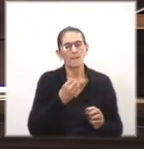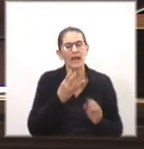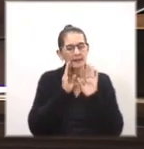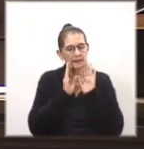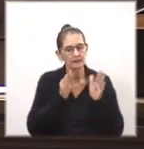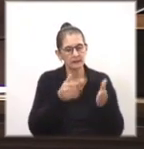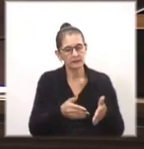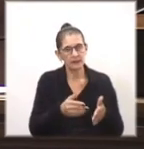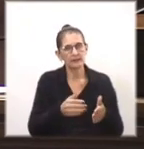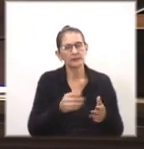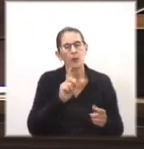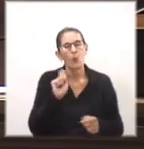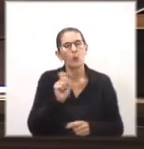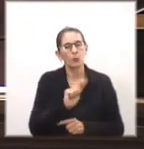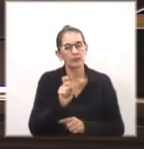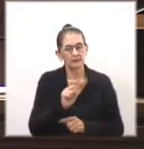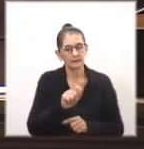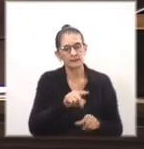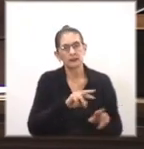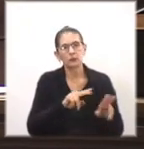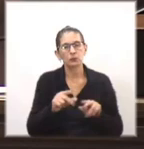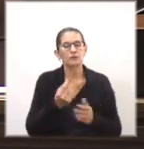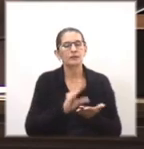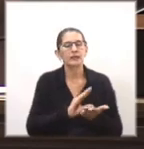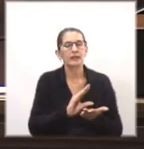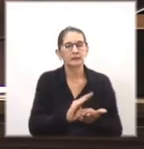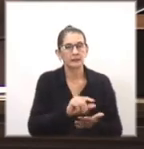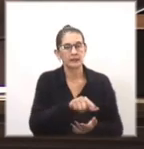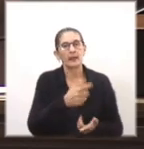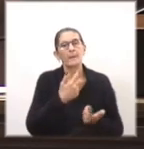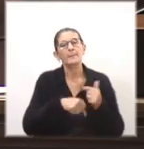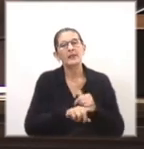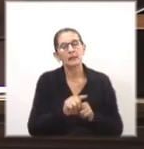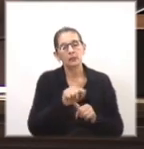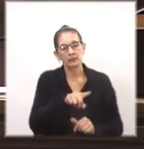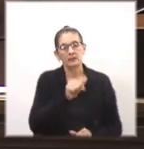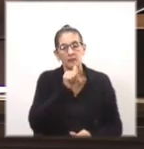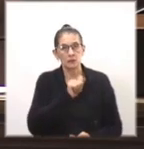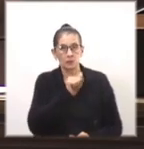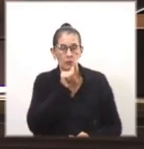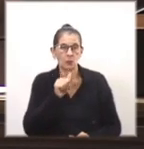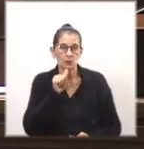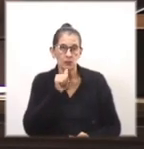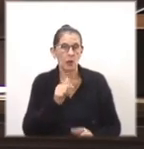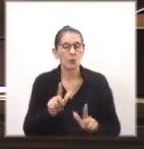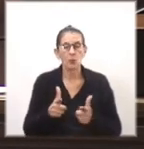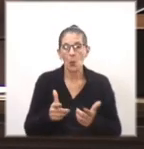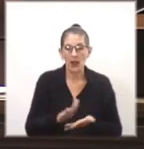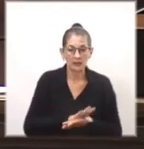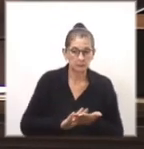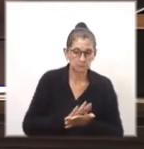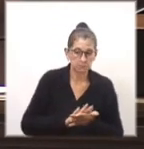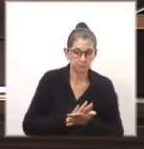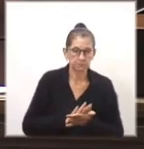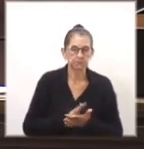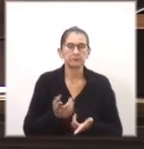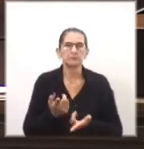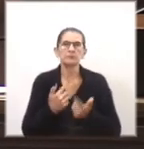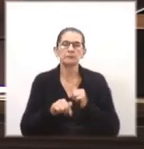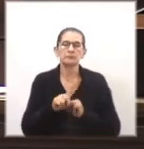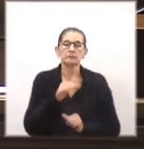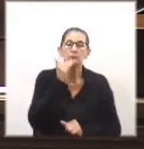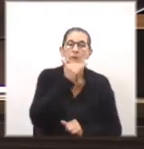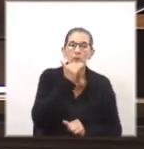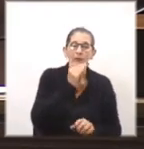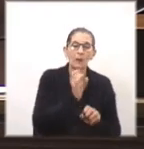de forma inmediata la sustentabilidad financiera, pero dichas soluciones siguen sin aparecer. En el caso de la Caja